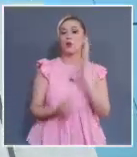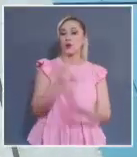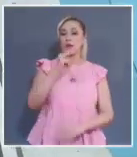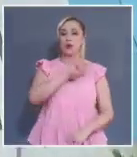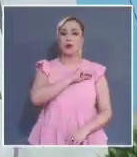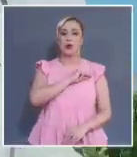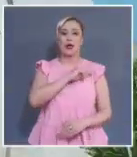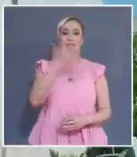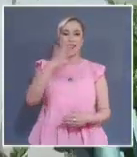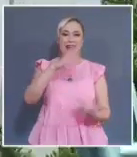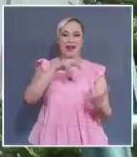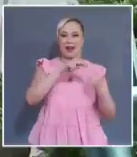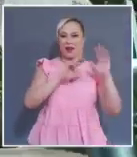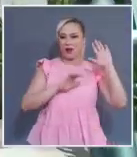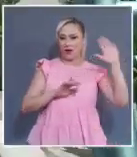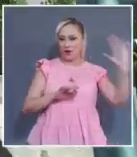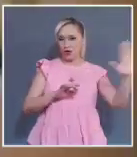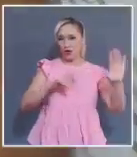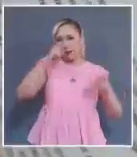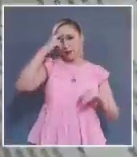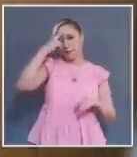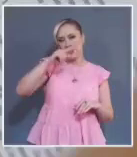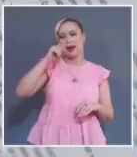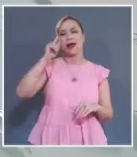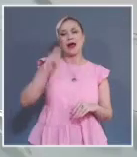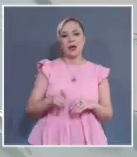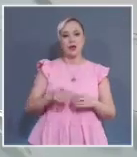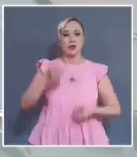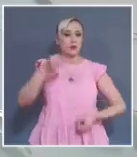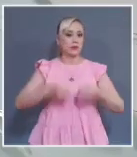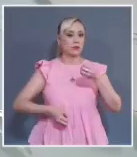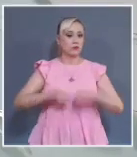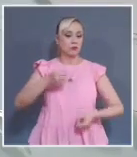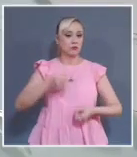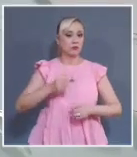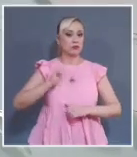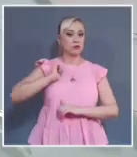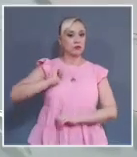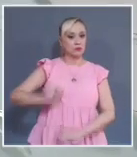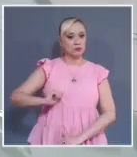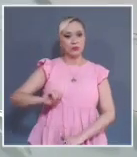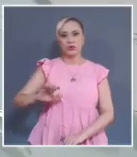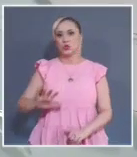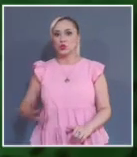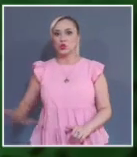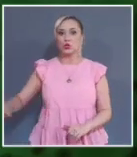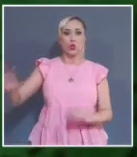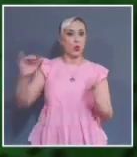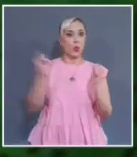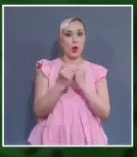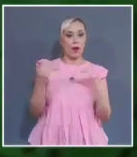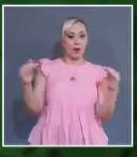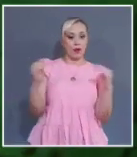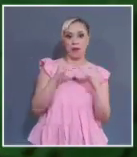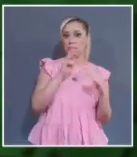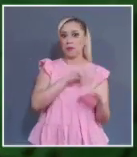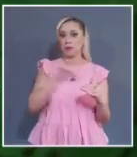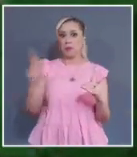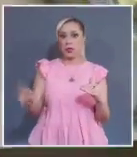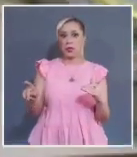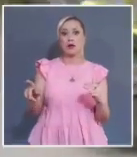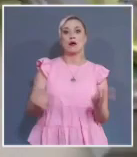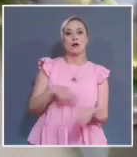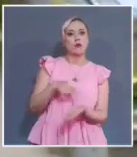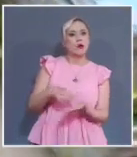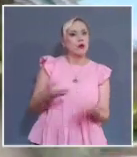que tendrá igual competencia y jurisdicción territorial que el resto de los tribunales de igual especialidad y residencia. El nuevo tribunal tendrá